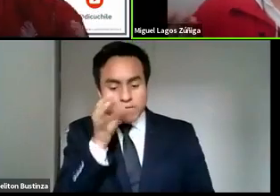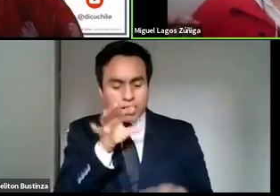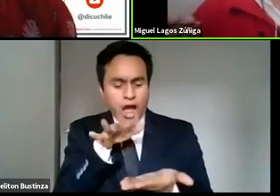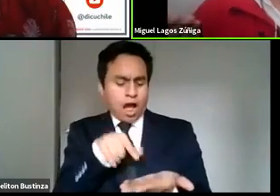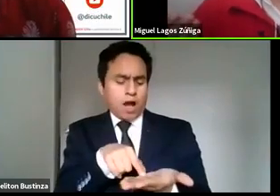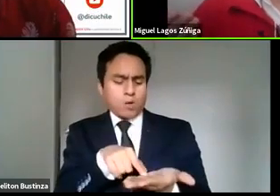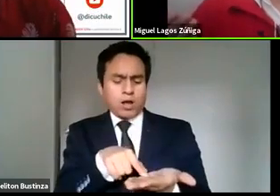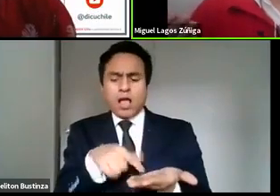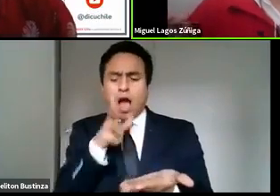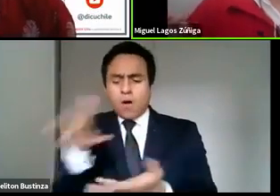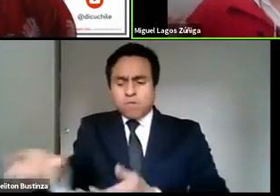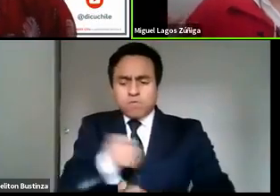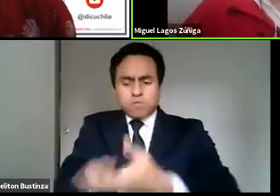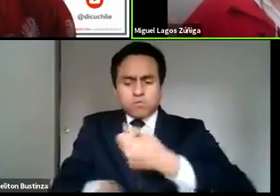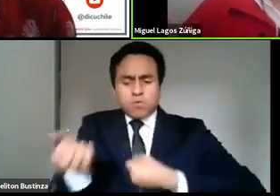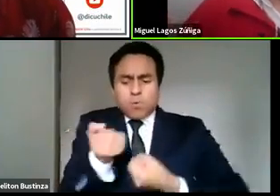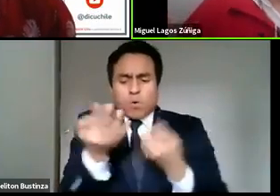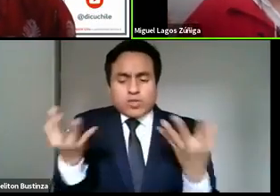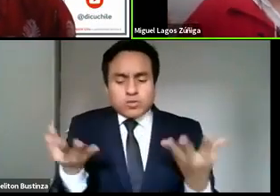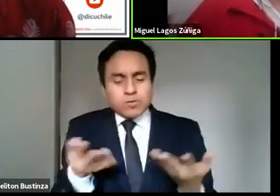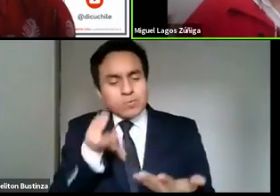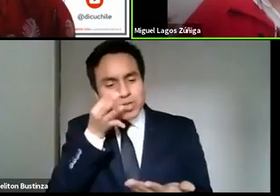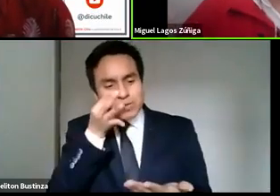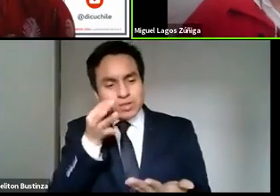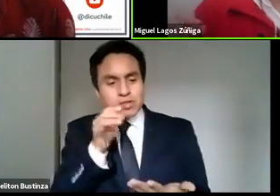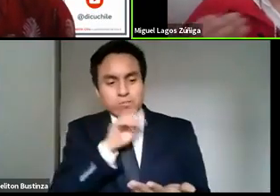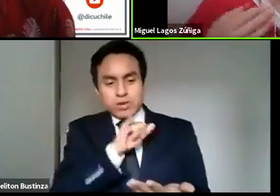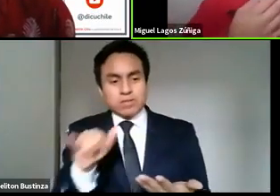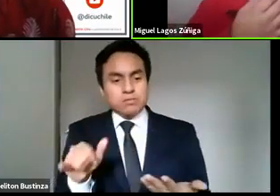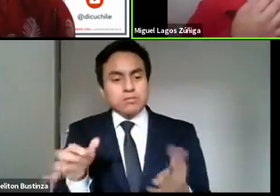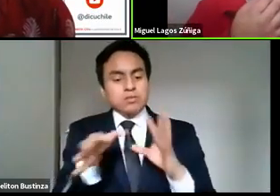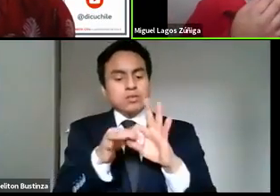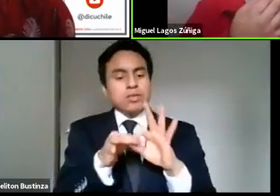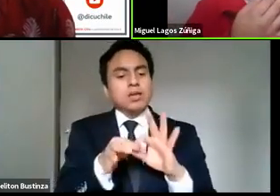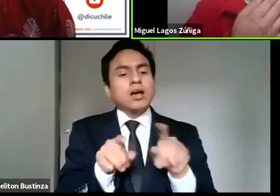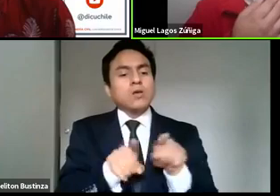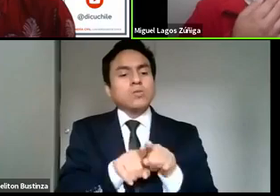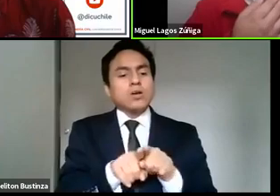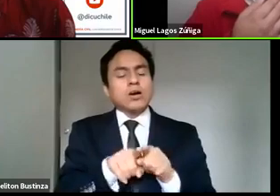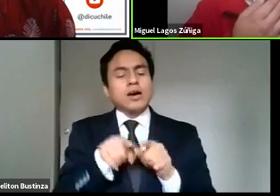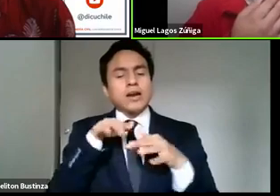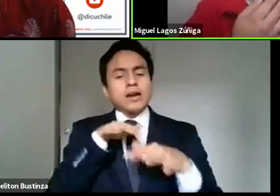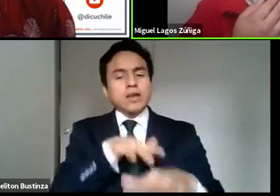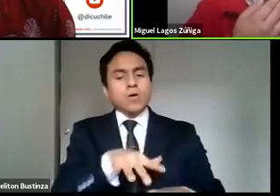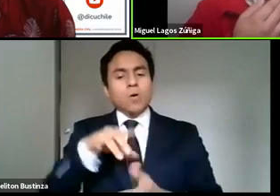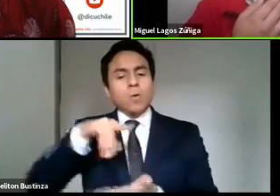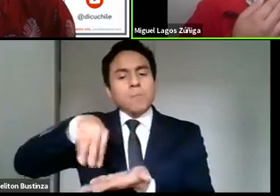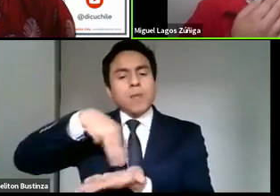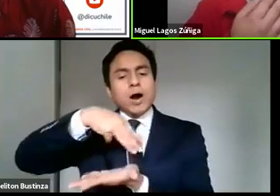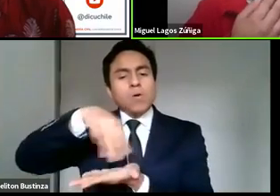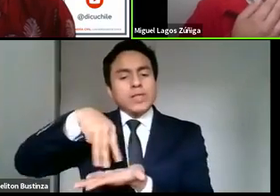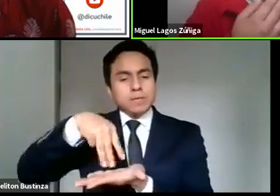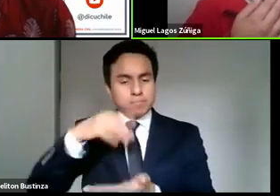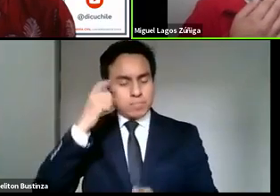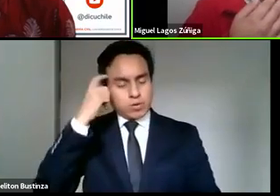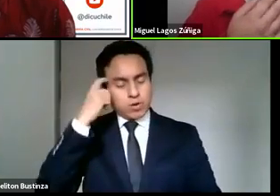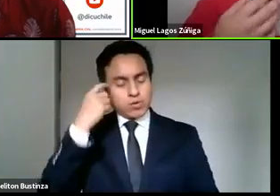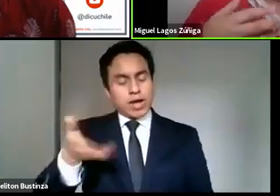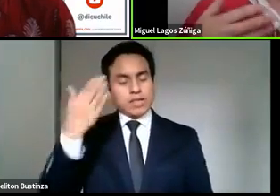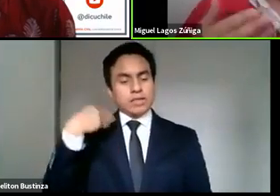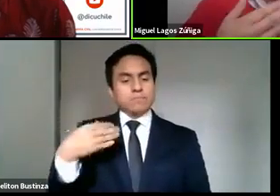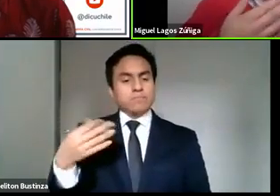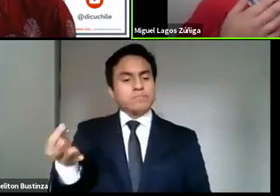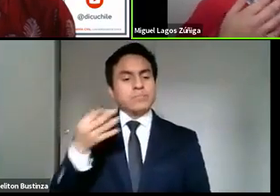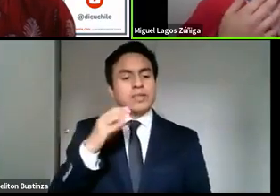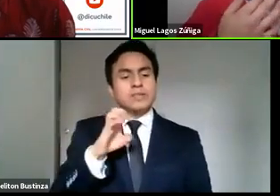está sacando de los ríos. Y esto se acusa. Me tocó una vez conocer en el río Maule, una vez que me contaban los celadores, que